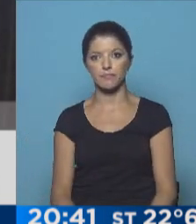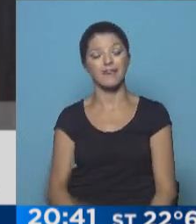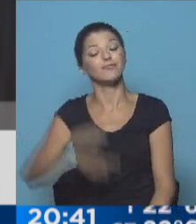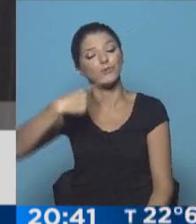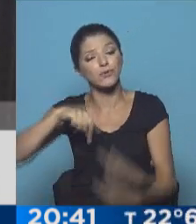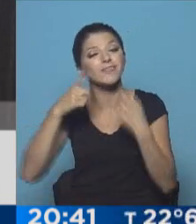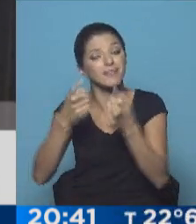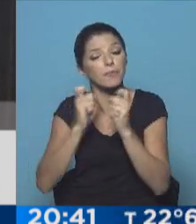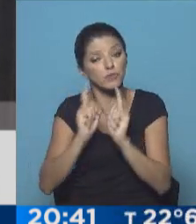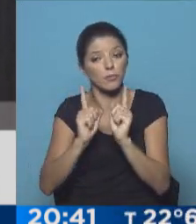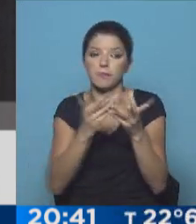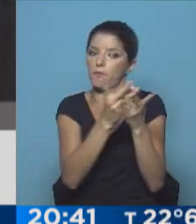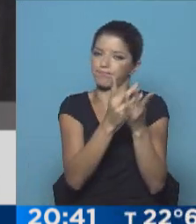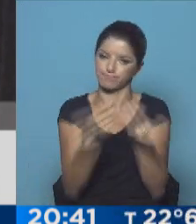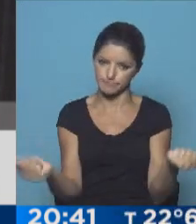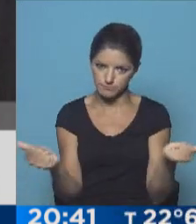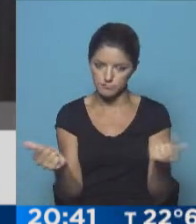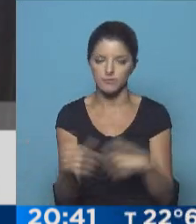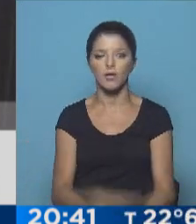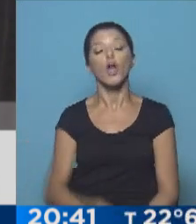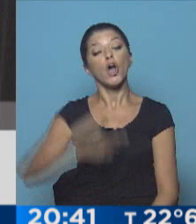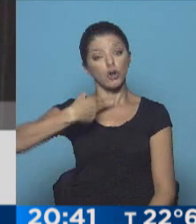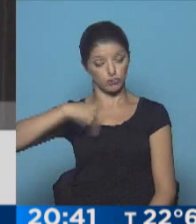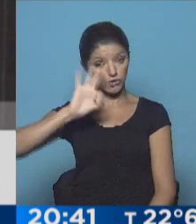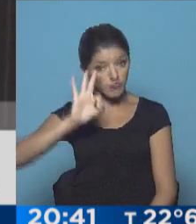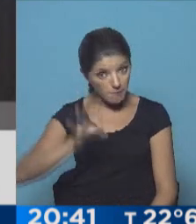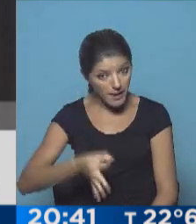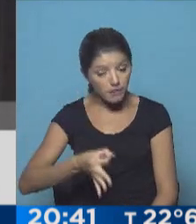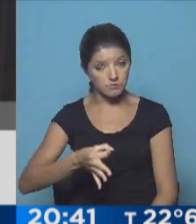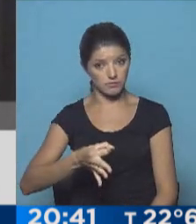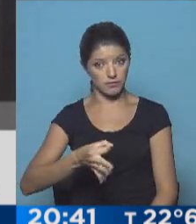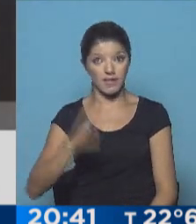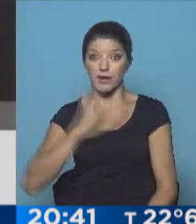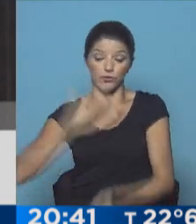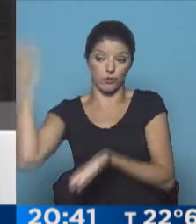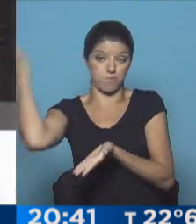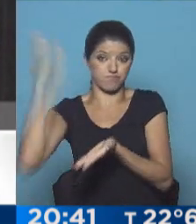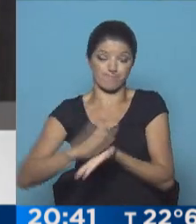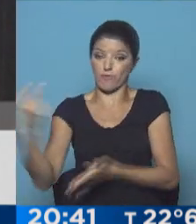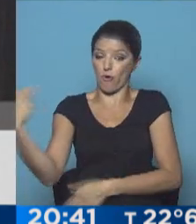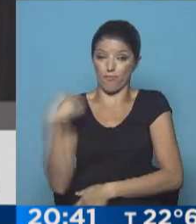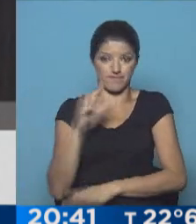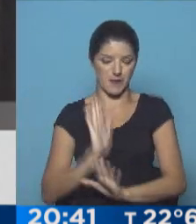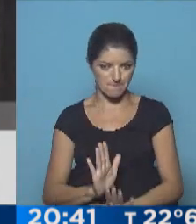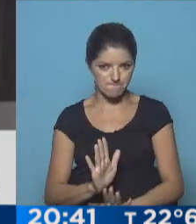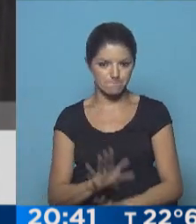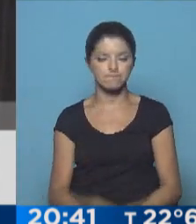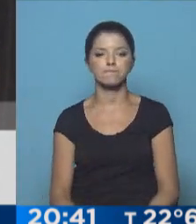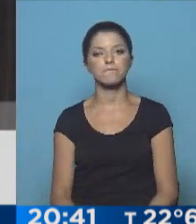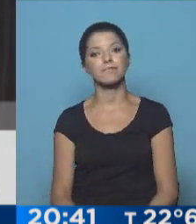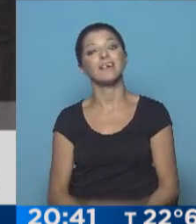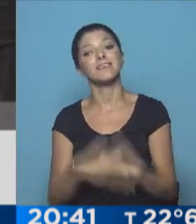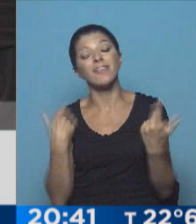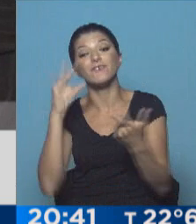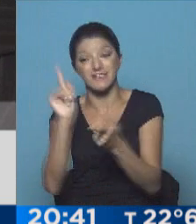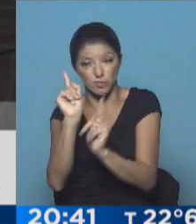necesitamos dar por terminado. Sabemos que tenemos una sentencia que nos jugó desfavorablemente. Y muy difícil